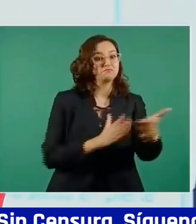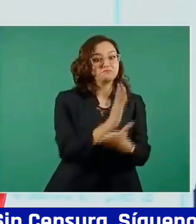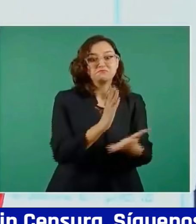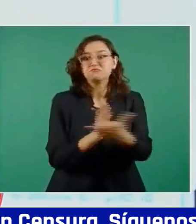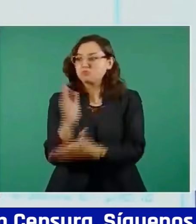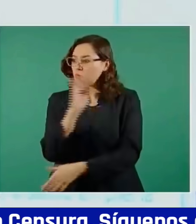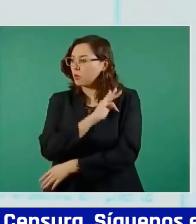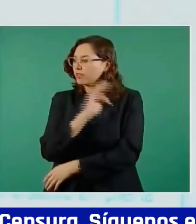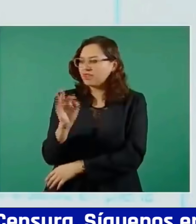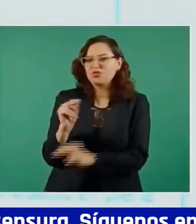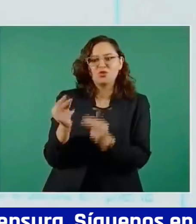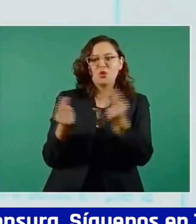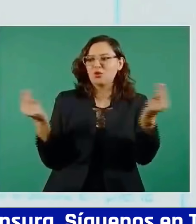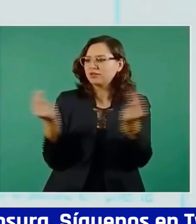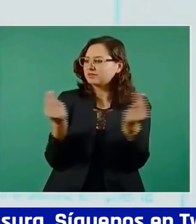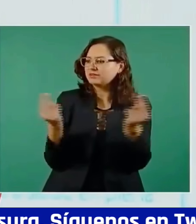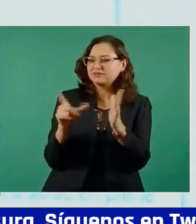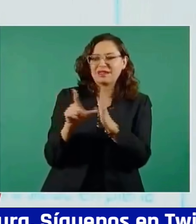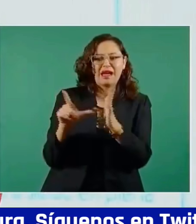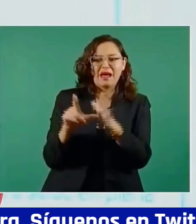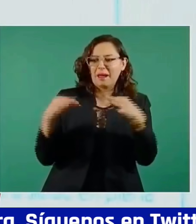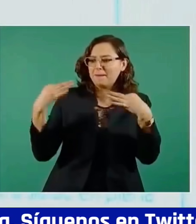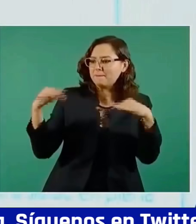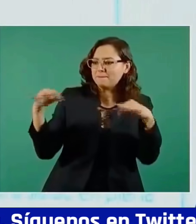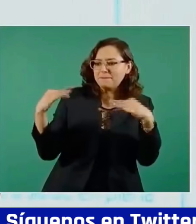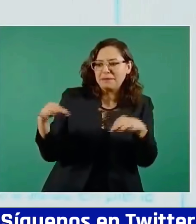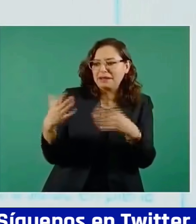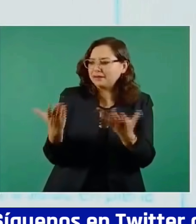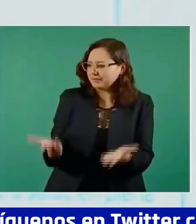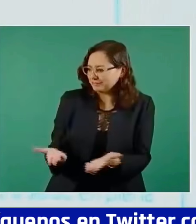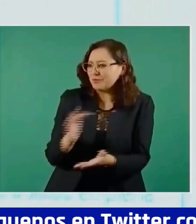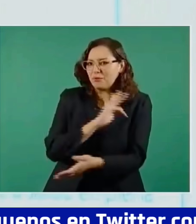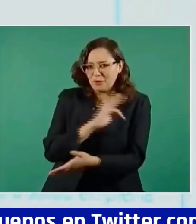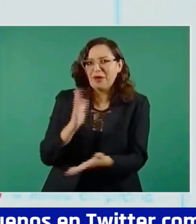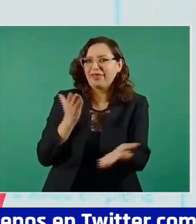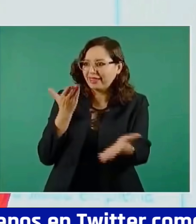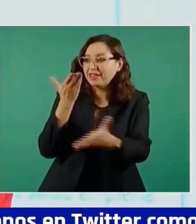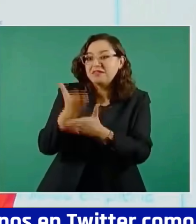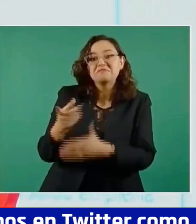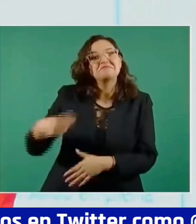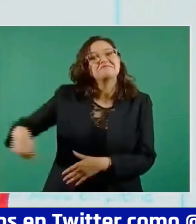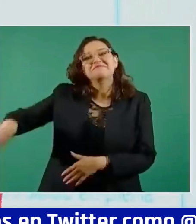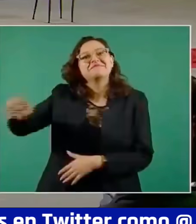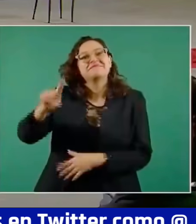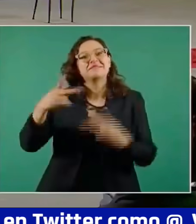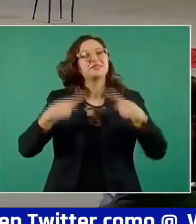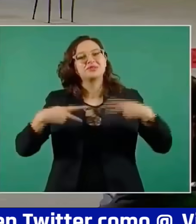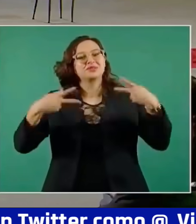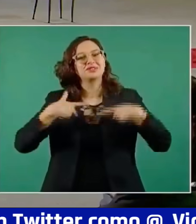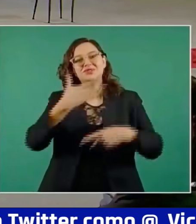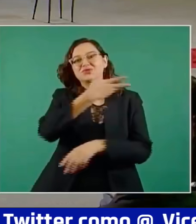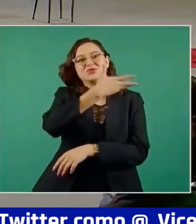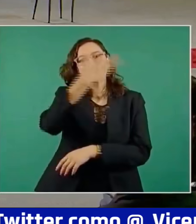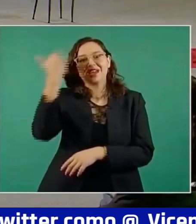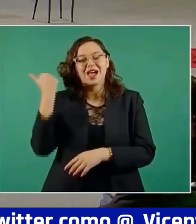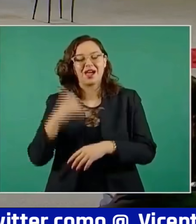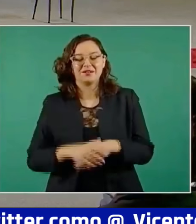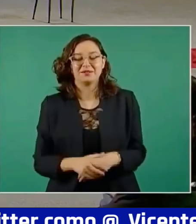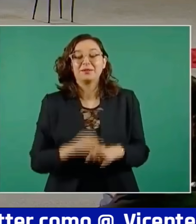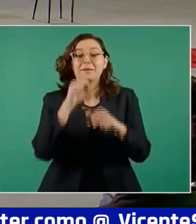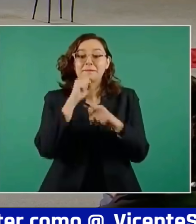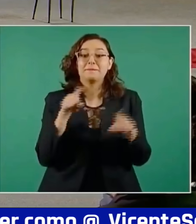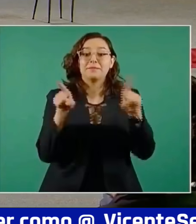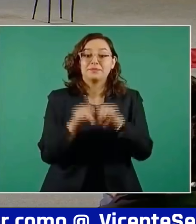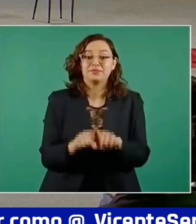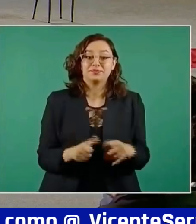los servicios de salud para la población sin seguridad social. Además de que en 6 estados no